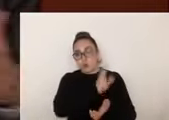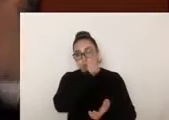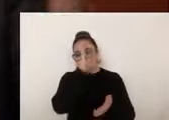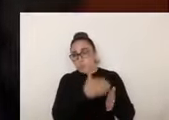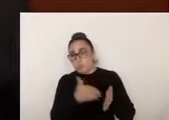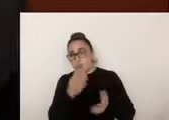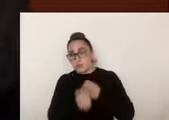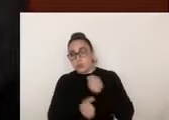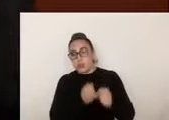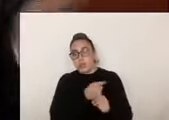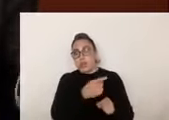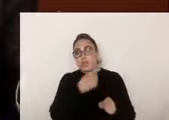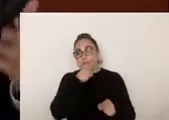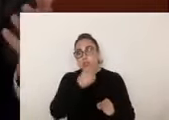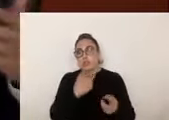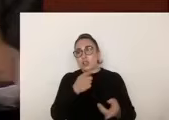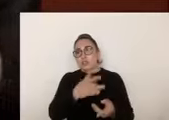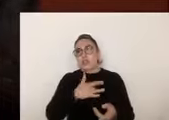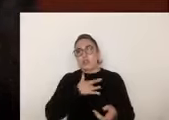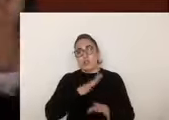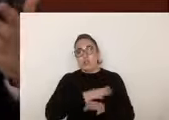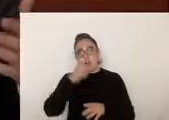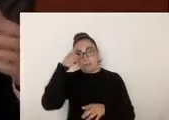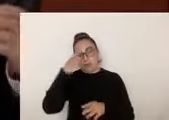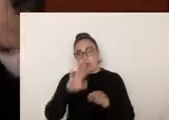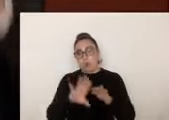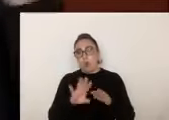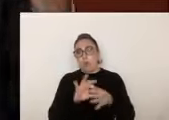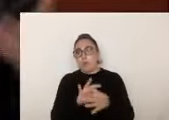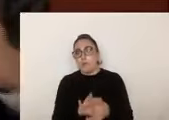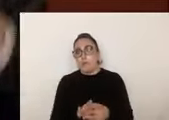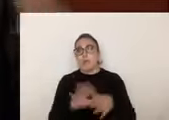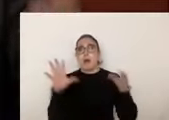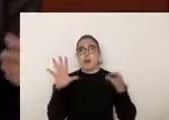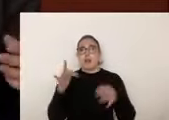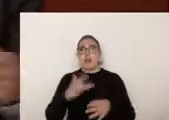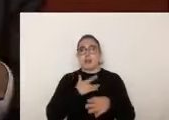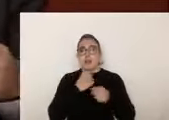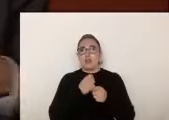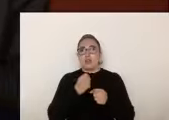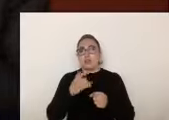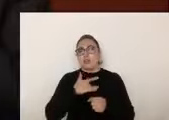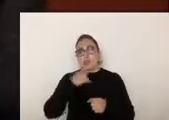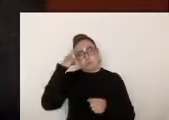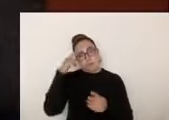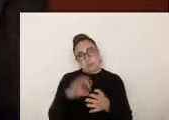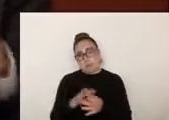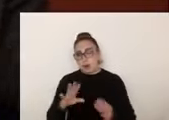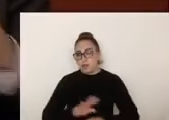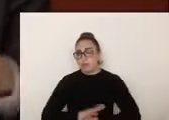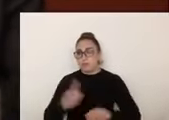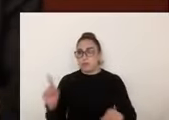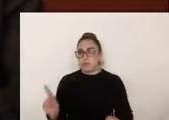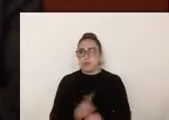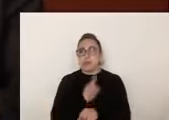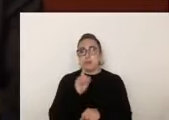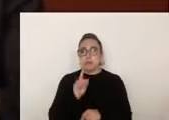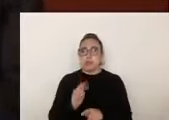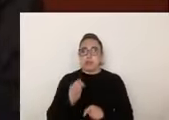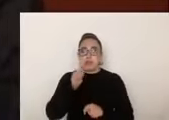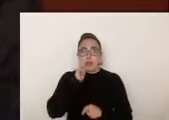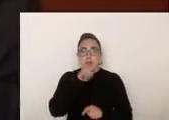dice, bueno, él se bloqueó, lo llamaron la furia negra, el Black Rage, y intentaron excluirle la